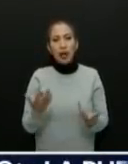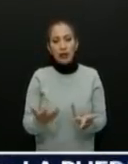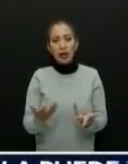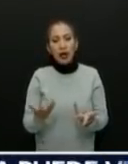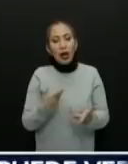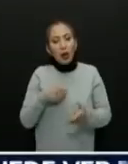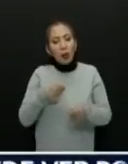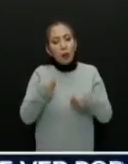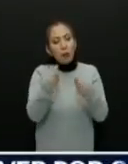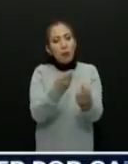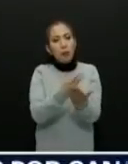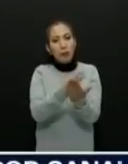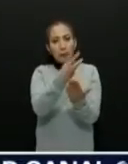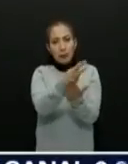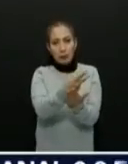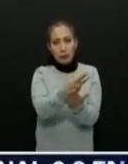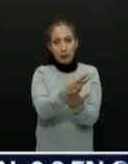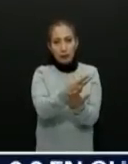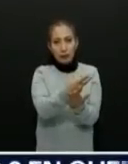distinguiendo